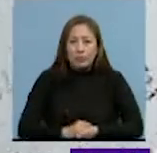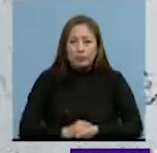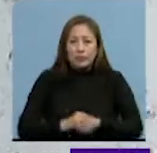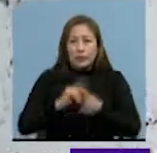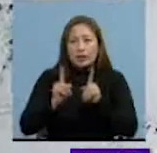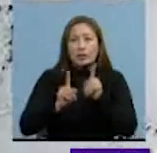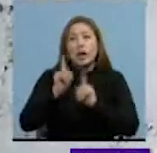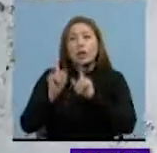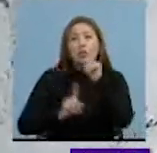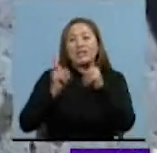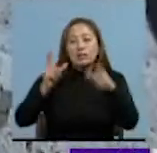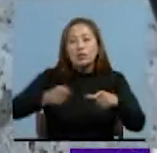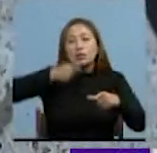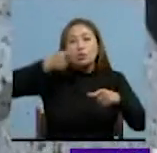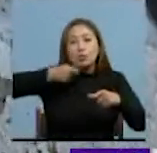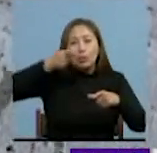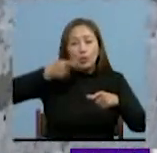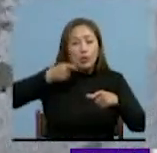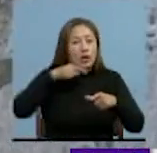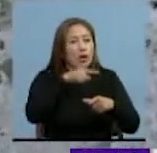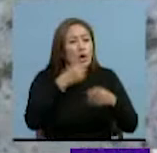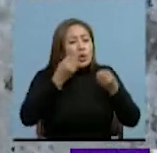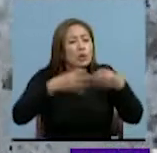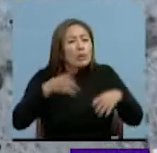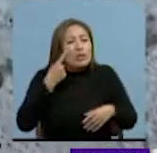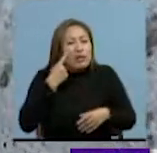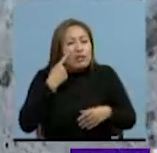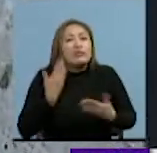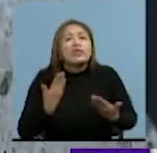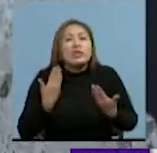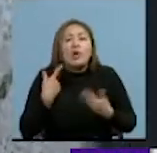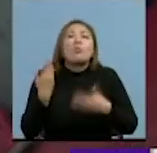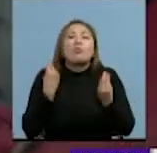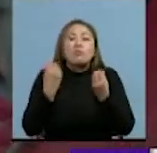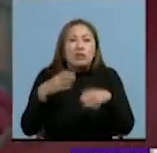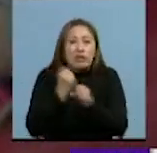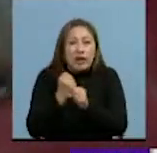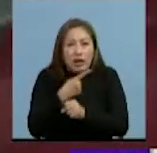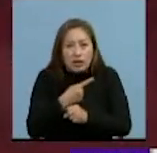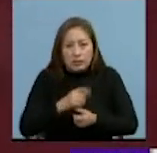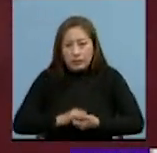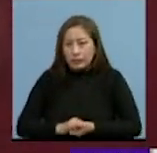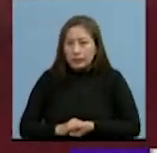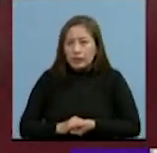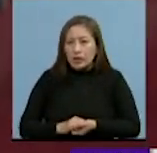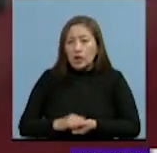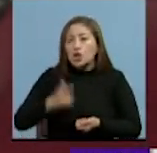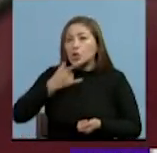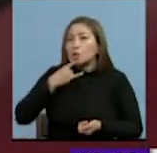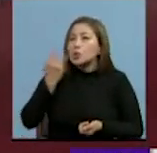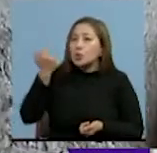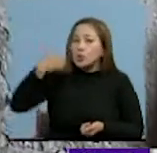También a veces le dan sopa. ¿Cómo arrancó esto? ¿Cómo se le ocurrió hacer esto? Bueno, Zoom está